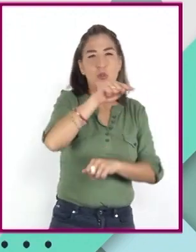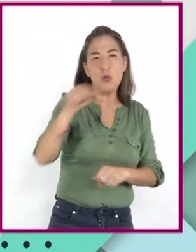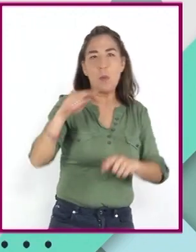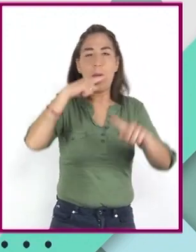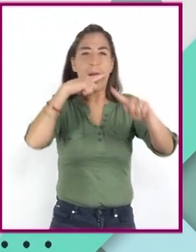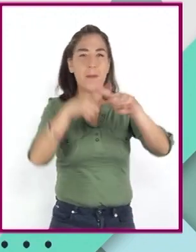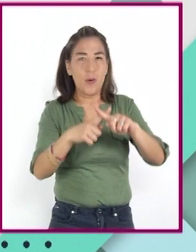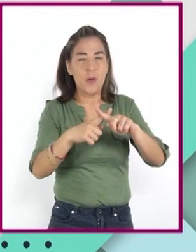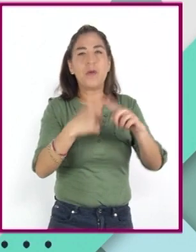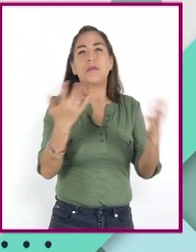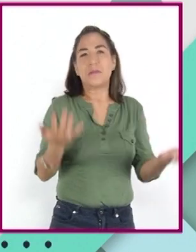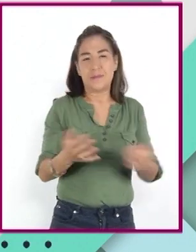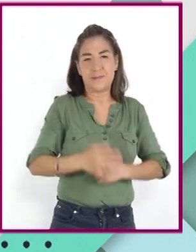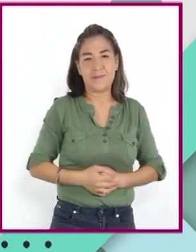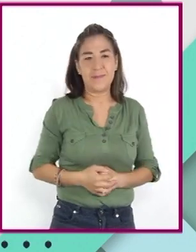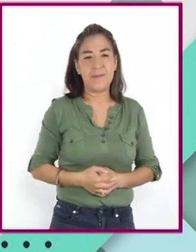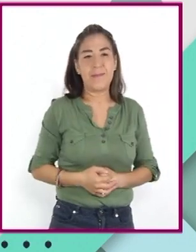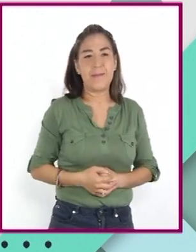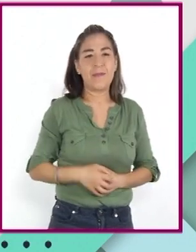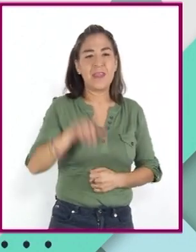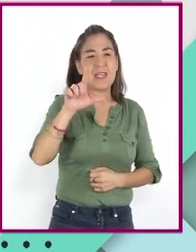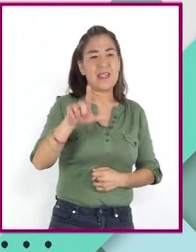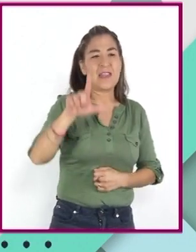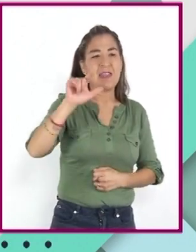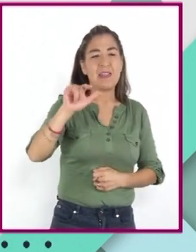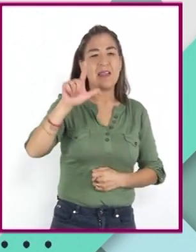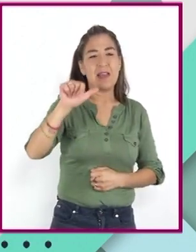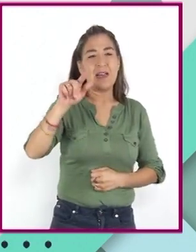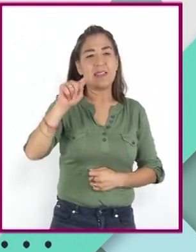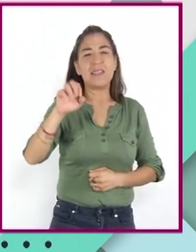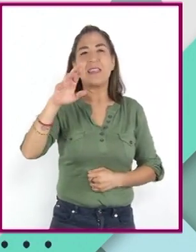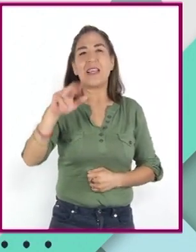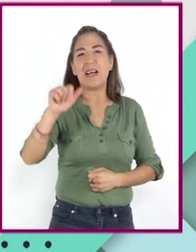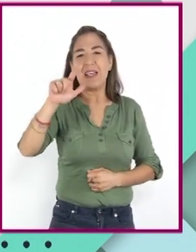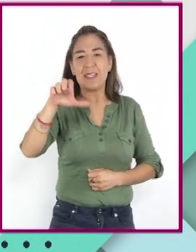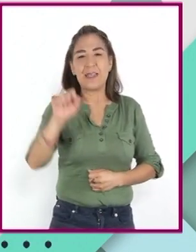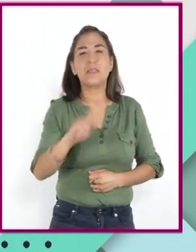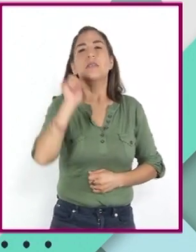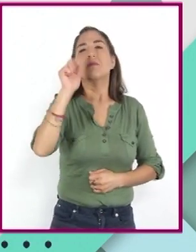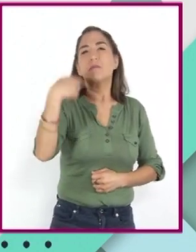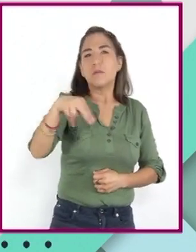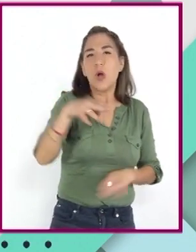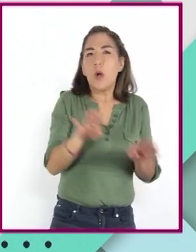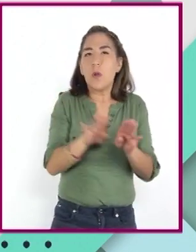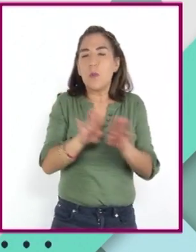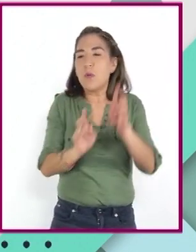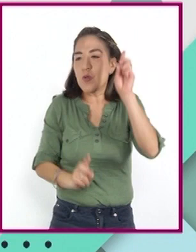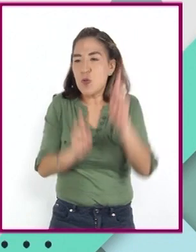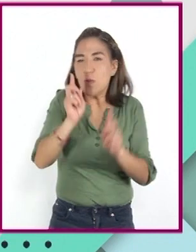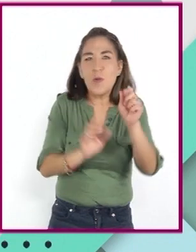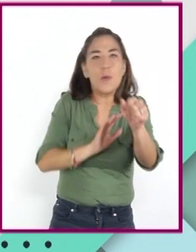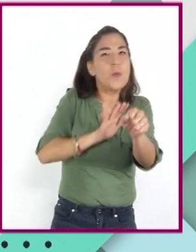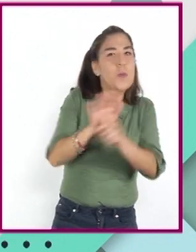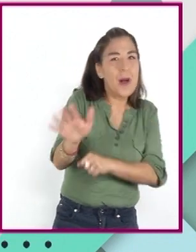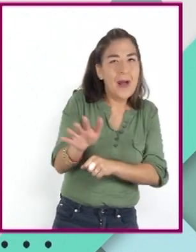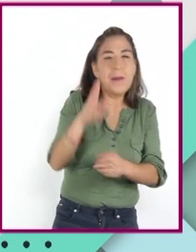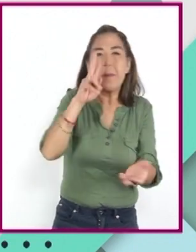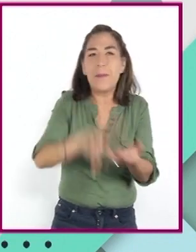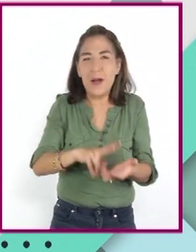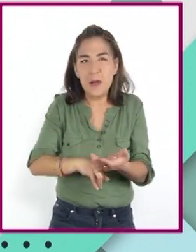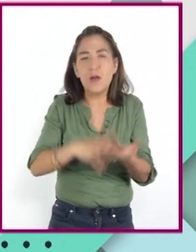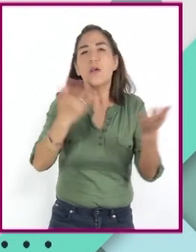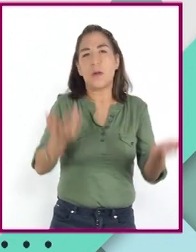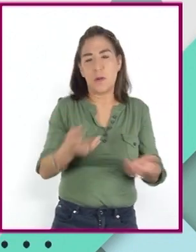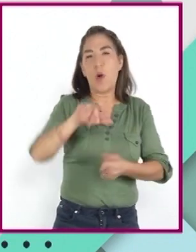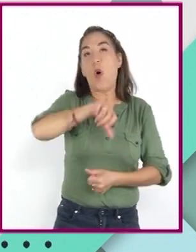A las literales se les llama incógnitas, cuando solo pueden adquirir ciertos valores, o